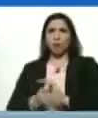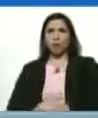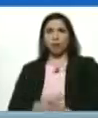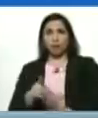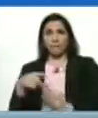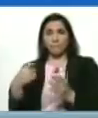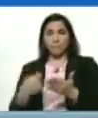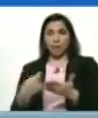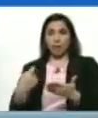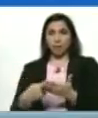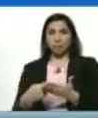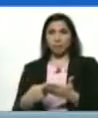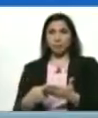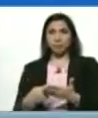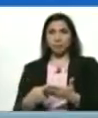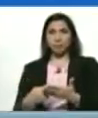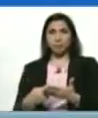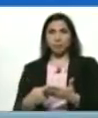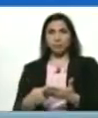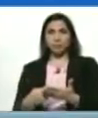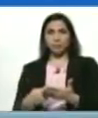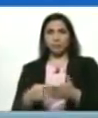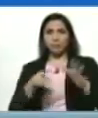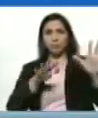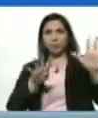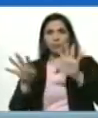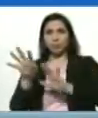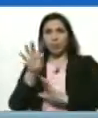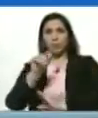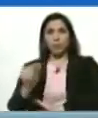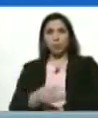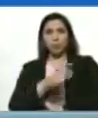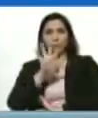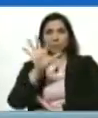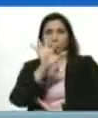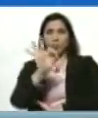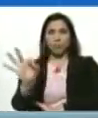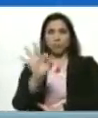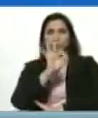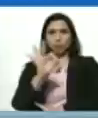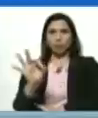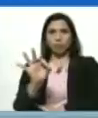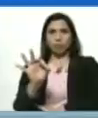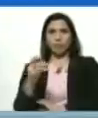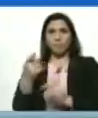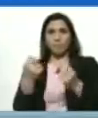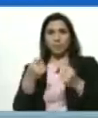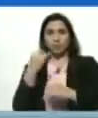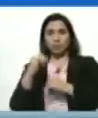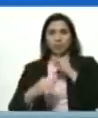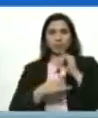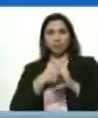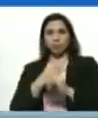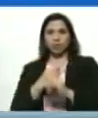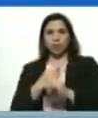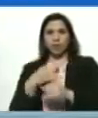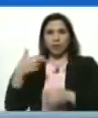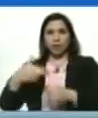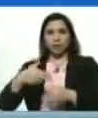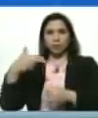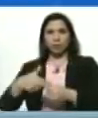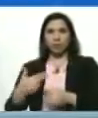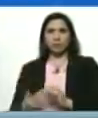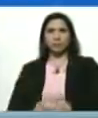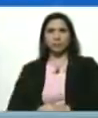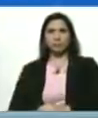subsidio es del 99.5 por ciento del precio internacional de la gasolina